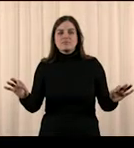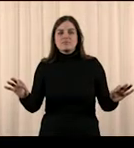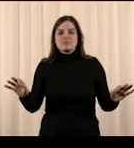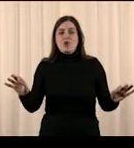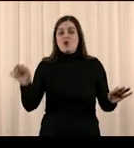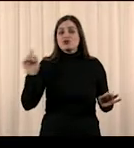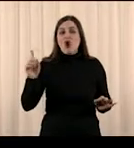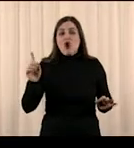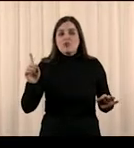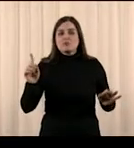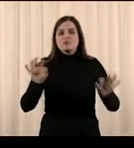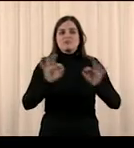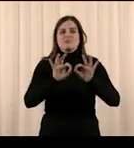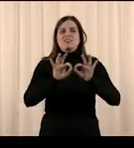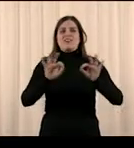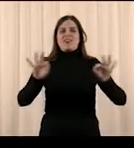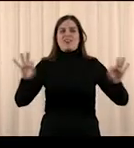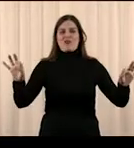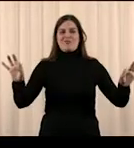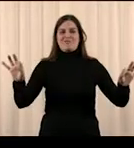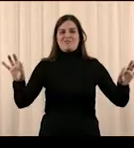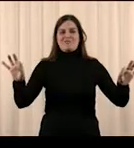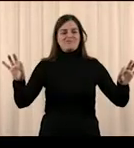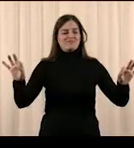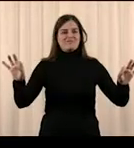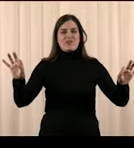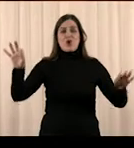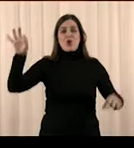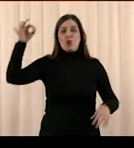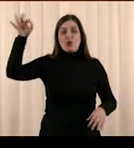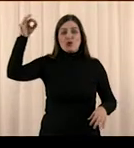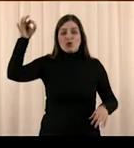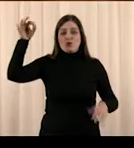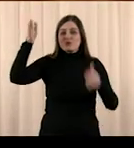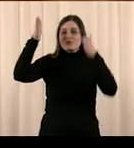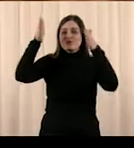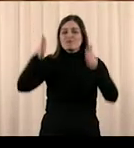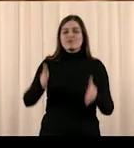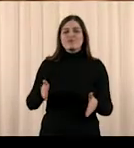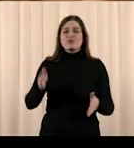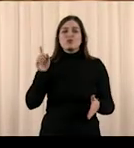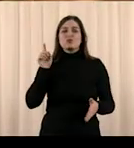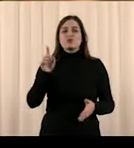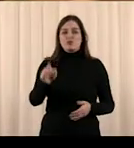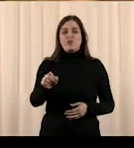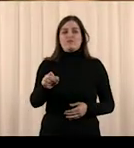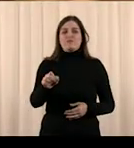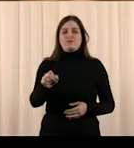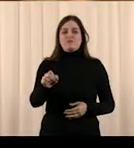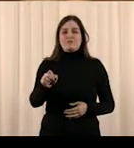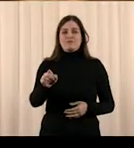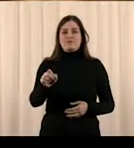Solo sencillez. That remains. Lo único que queda is you. Feeling. Eres tú that